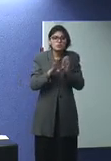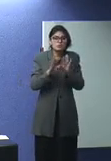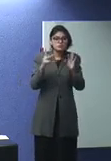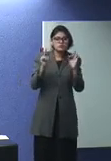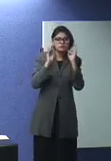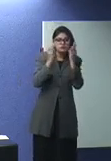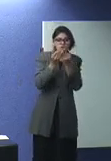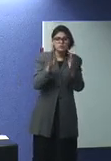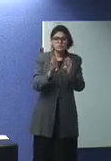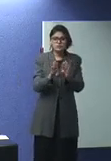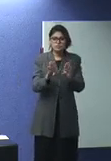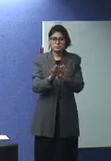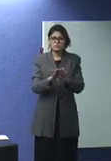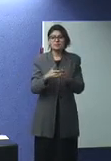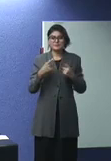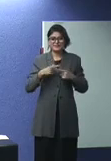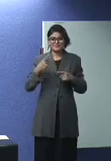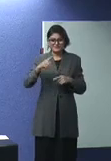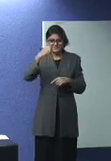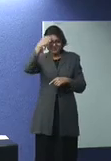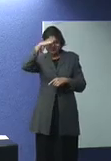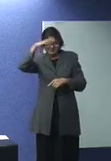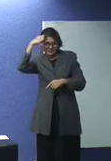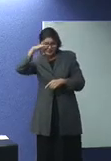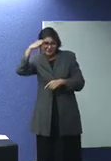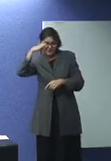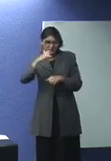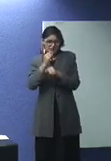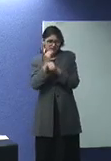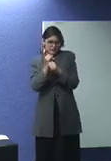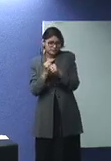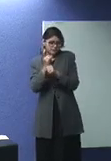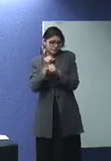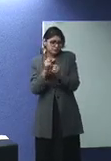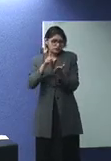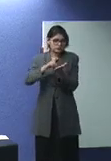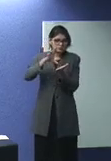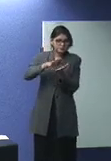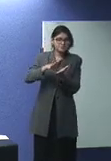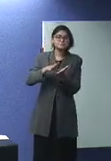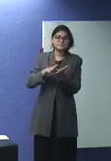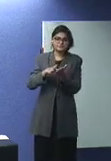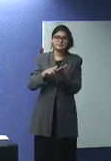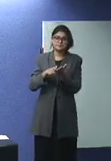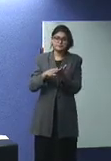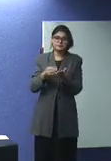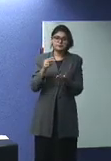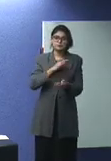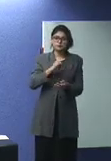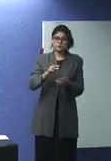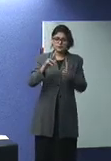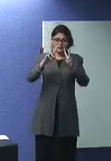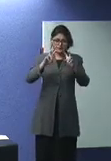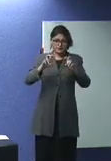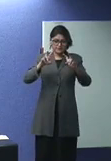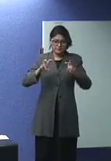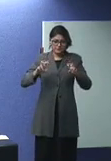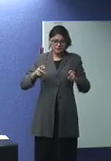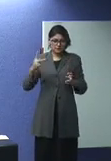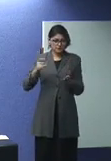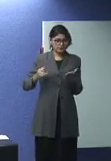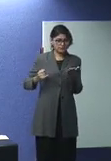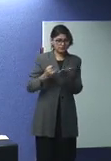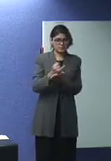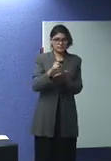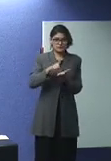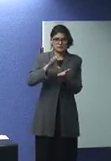modelo médico, el experto en el estudio de las discapacidades era o es quien determina qué se va a estudiar. Por ejemplo, el impacto de la